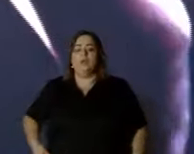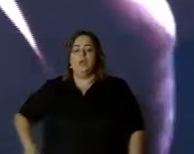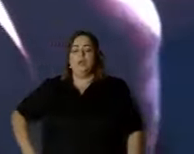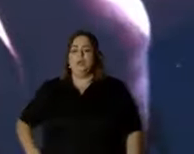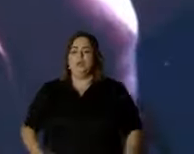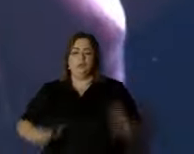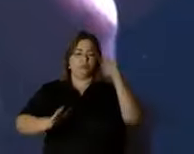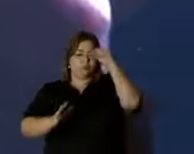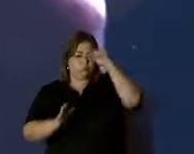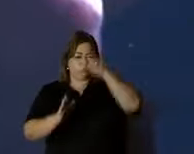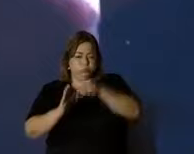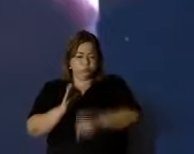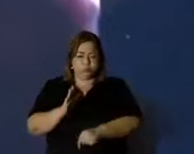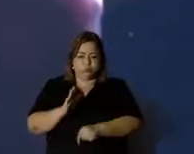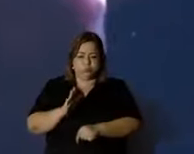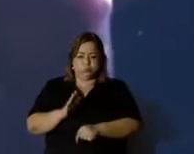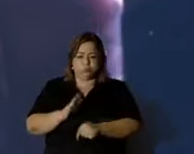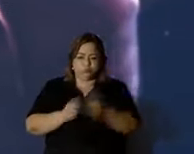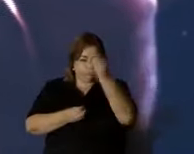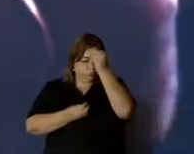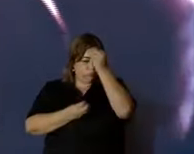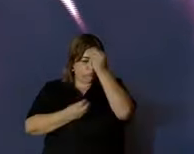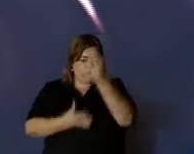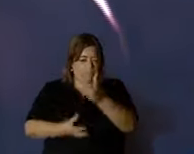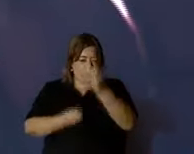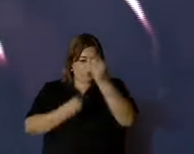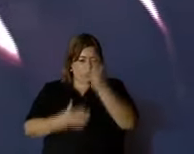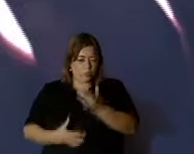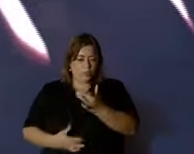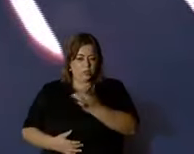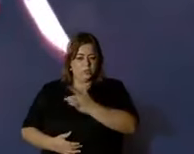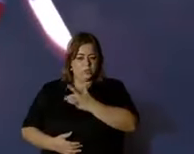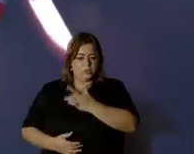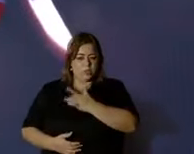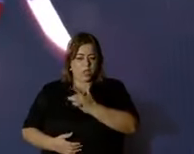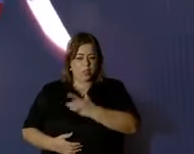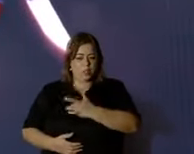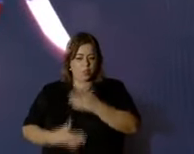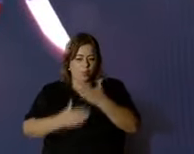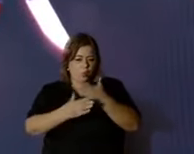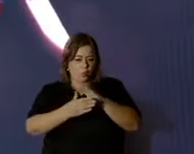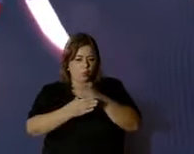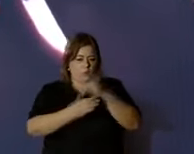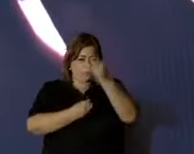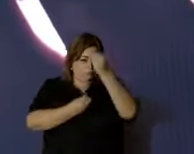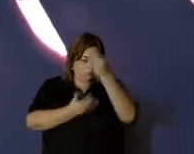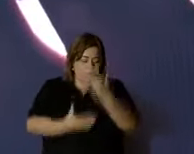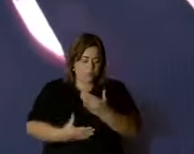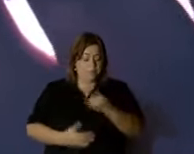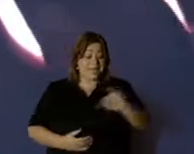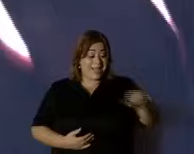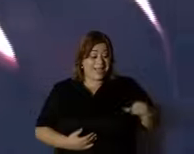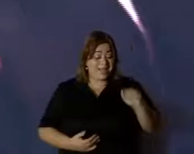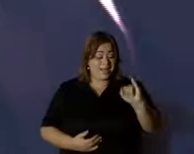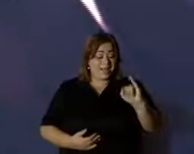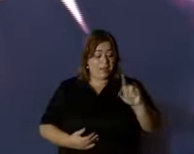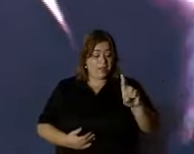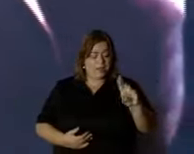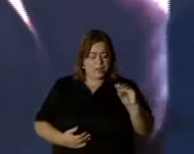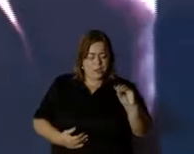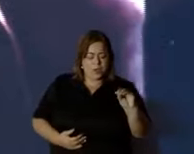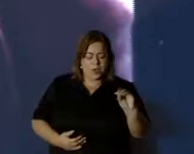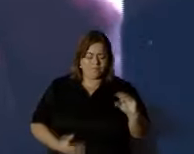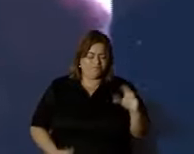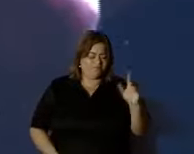profunda inquietud que Dios ha puesto en mi espíritu. Por eso hablo esta palabra hoy. Jairo era un hombre que tenía